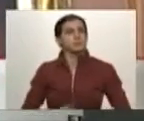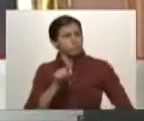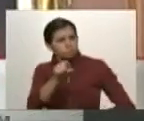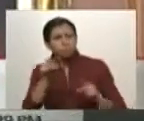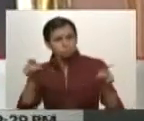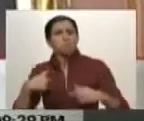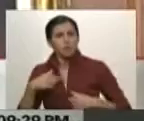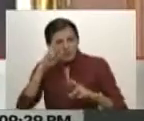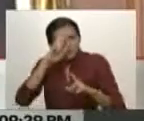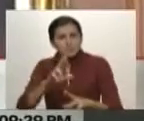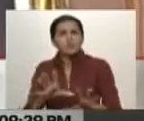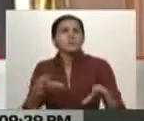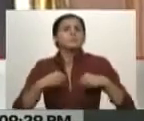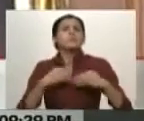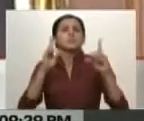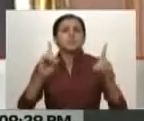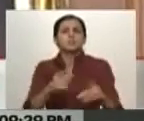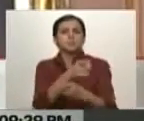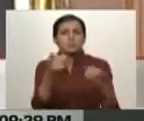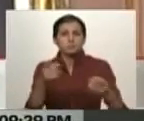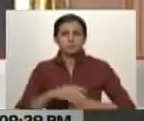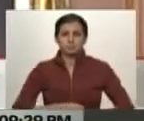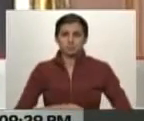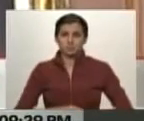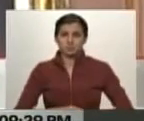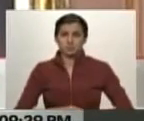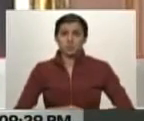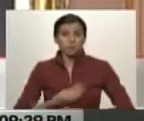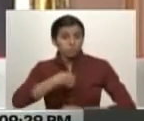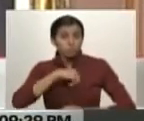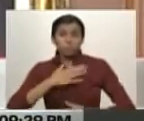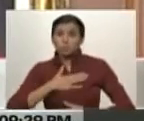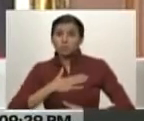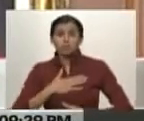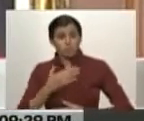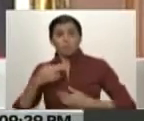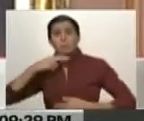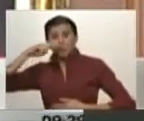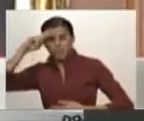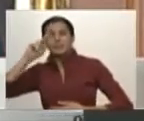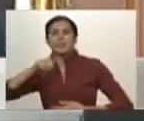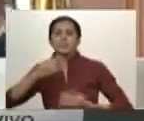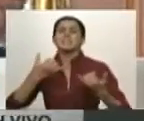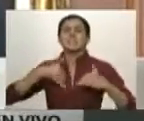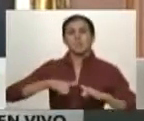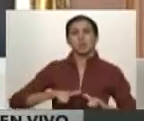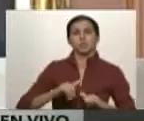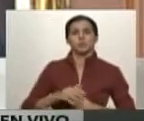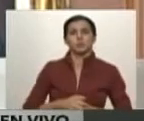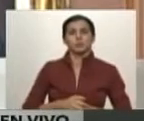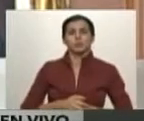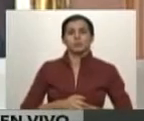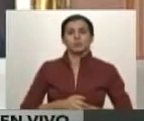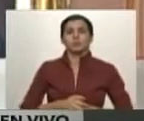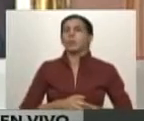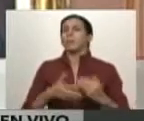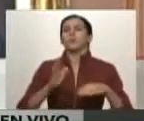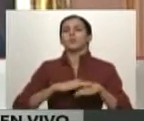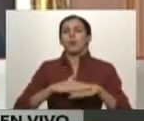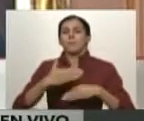nosotros somos hijos y padres árabes somos hijos de un proceso histórico